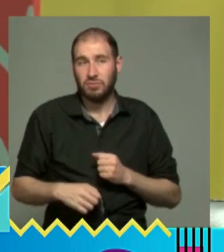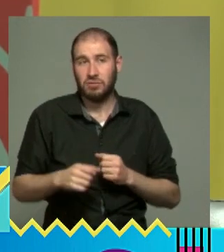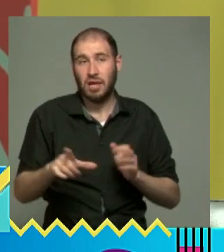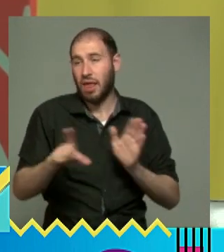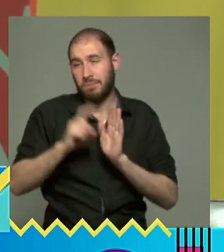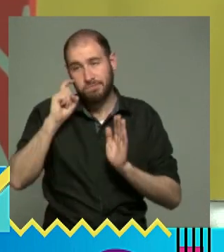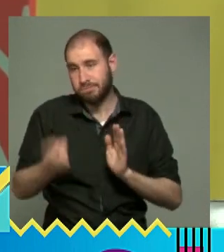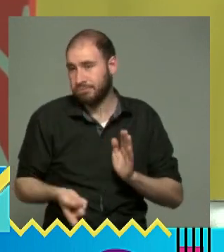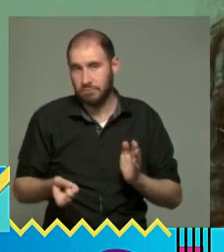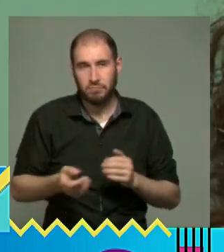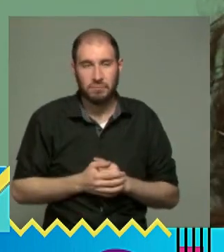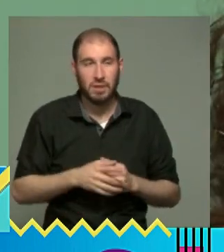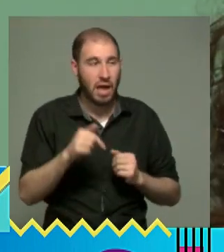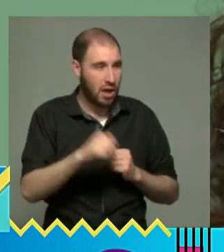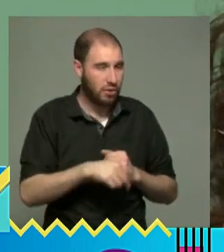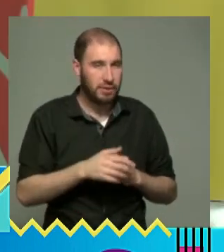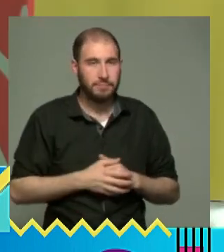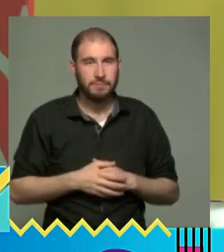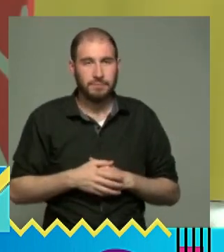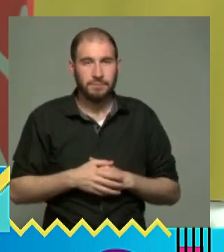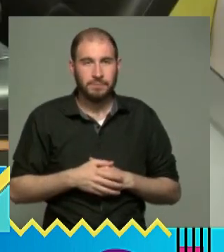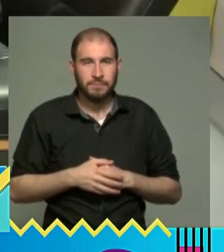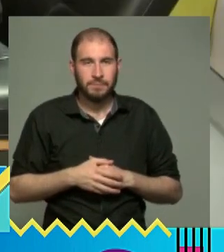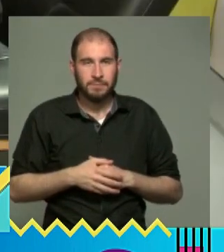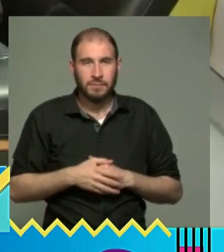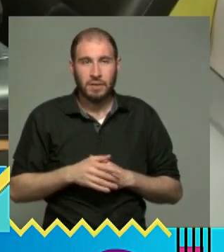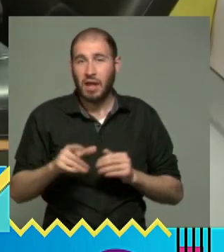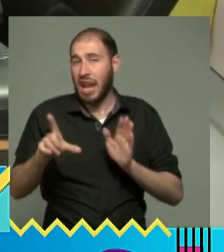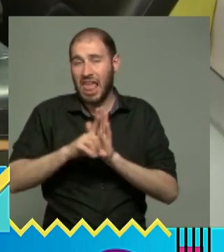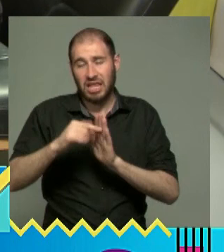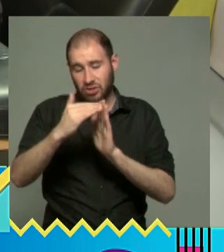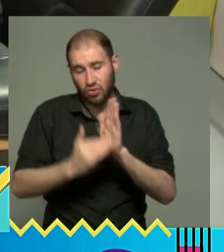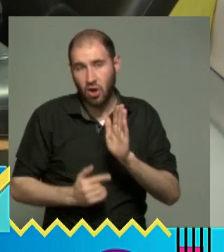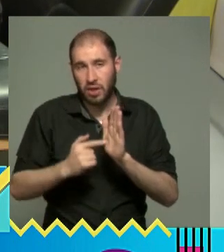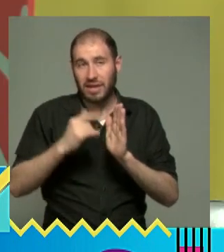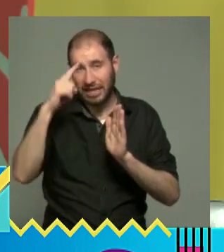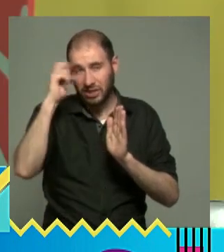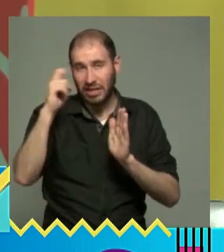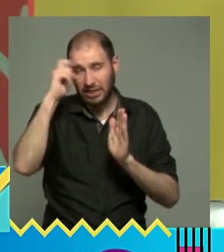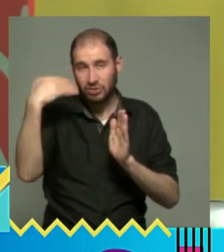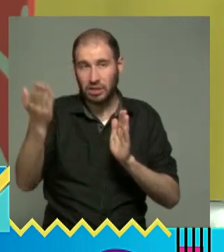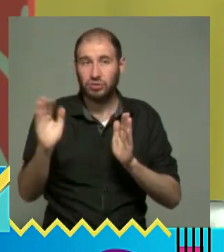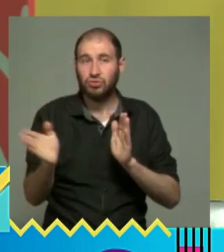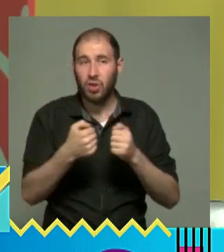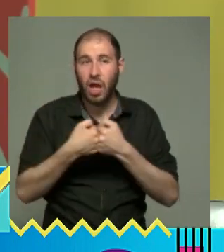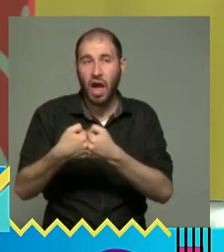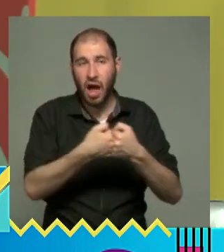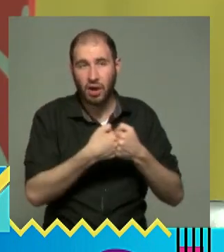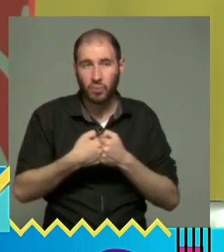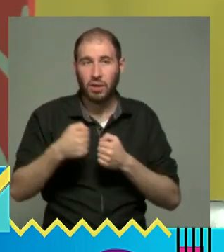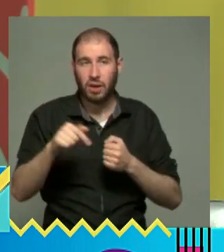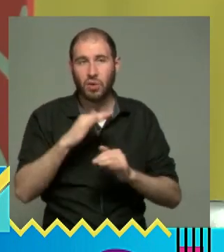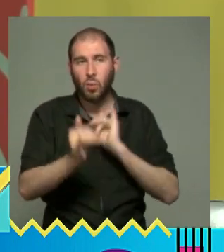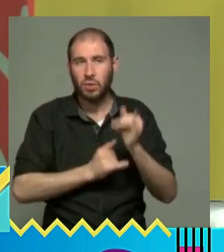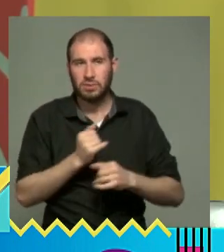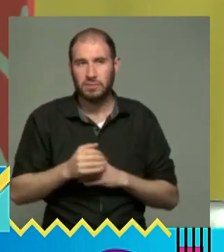delito, de hecho, el aborto. Existe un derecho a vivir. Bueno. Y toda nuestra legislación nacional, internacional, todos los convenios a los cuales nos hemos adherido,